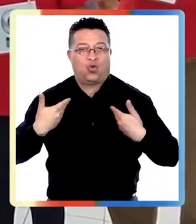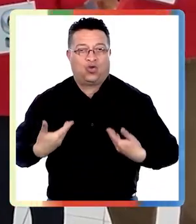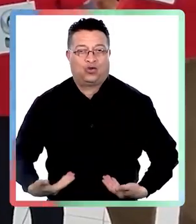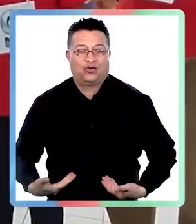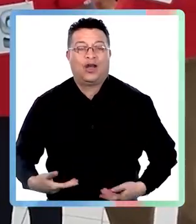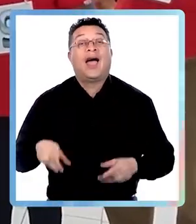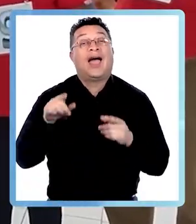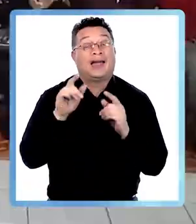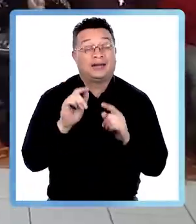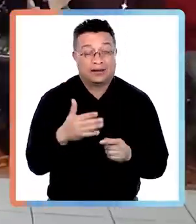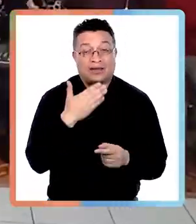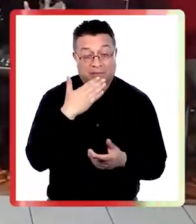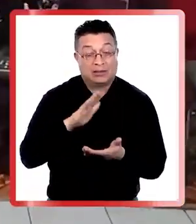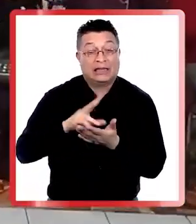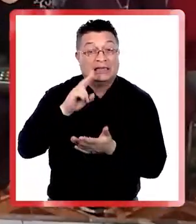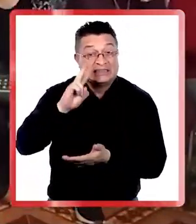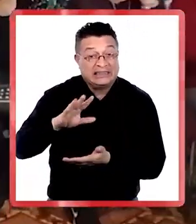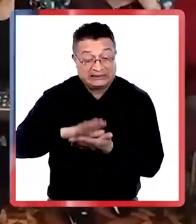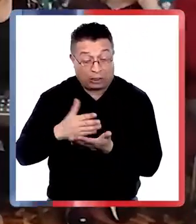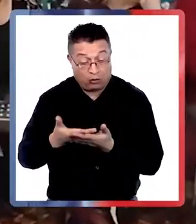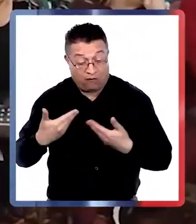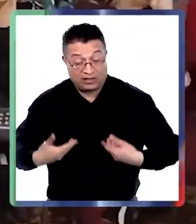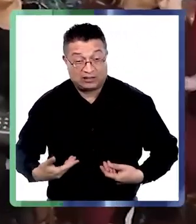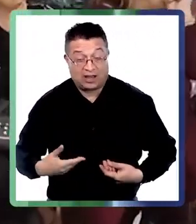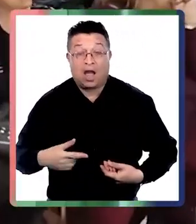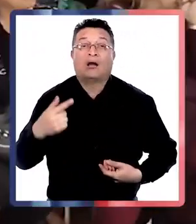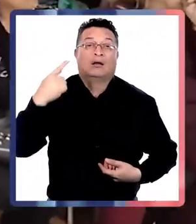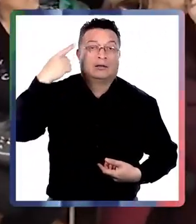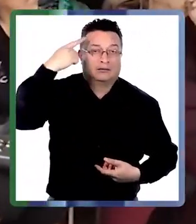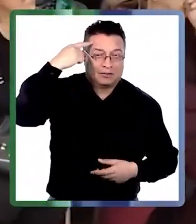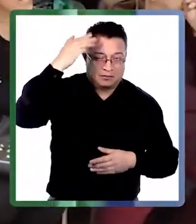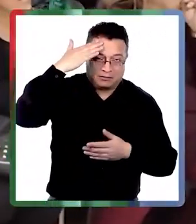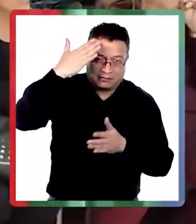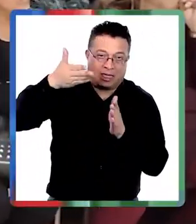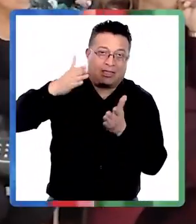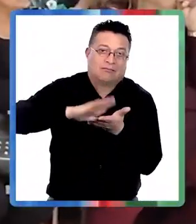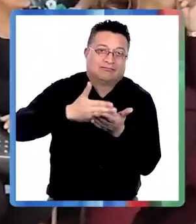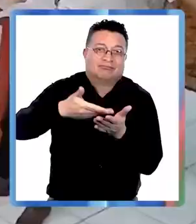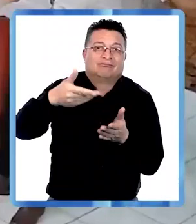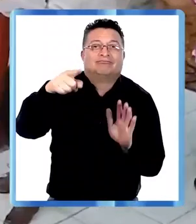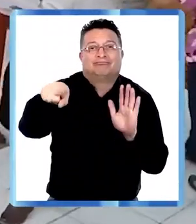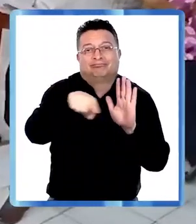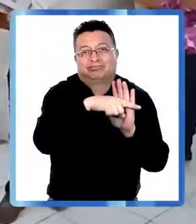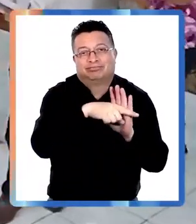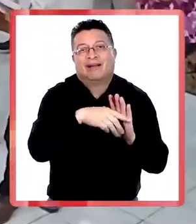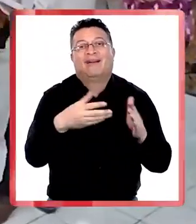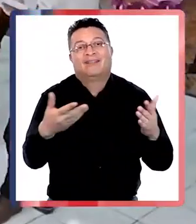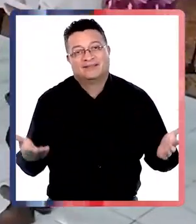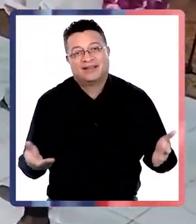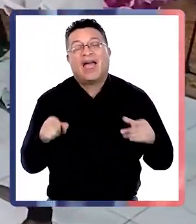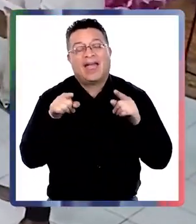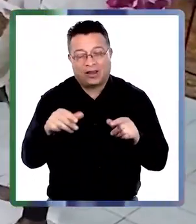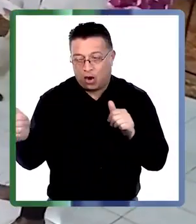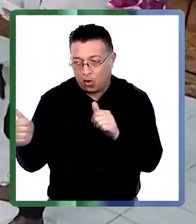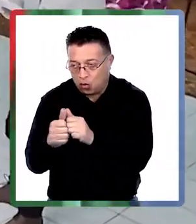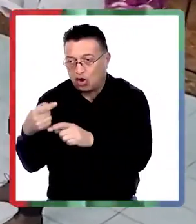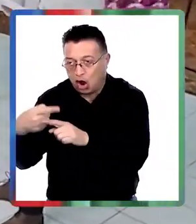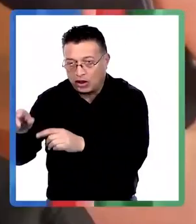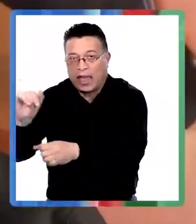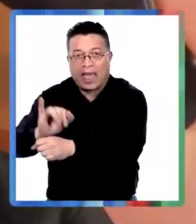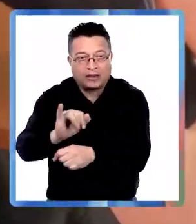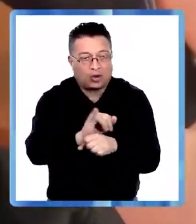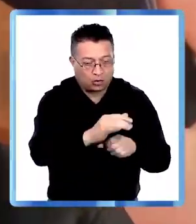un lado, y como sabemos, sin salud física no hay salud mental. Si tenemos la oportunidad de trabajar de manera conjunta con